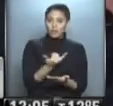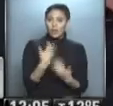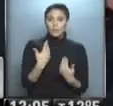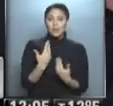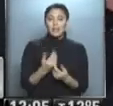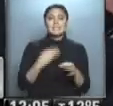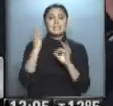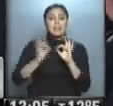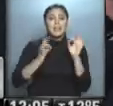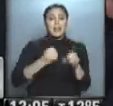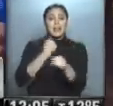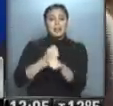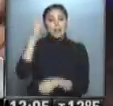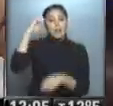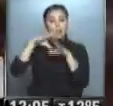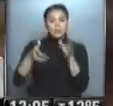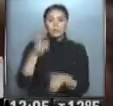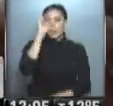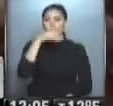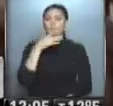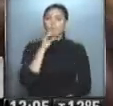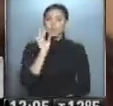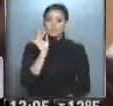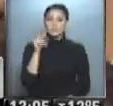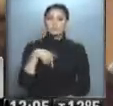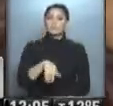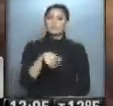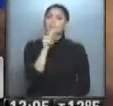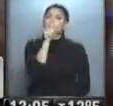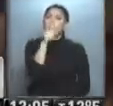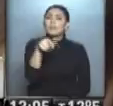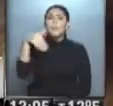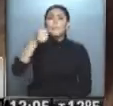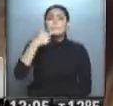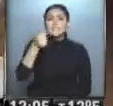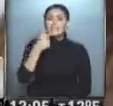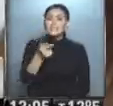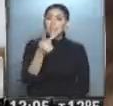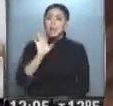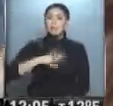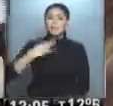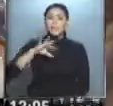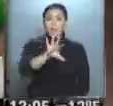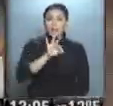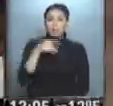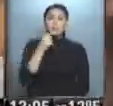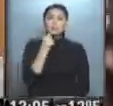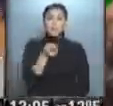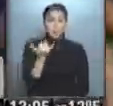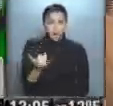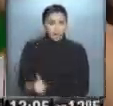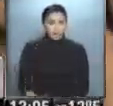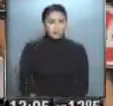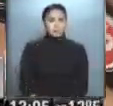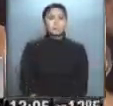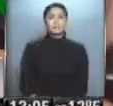al Congreso de la Nación en el mes de diciembre. Sí, Scioli, Massa le dedicó una ironía, dijo, en la vida hay que elegir. ¿Hay alguna respuesta a eso?